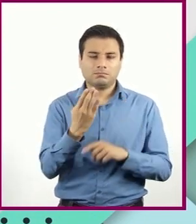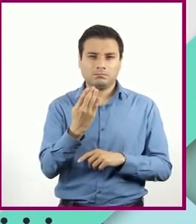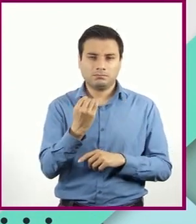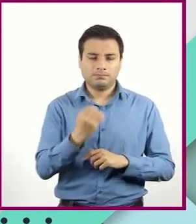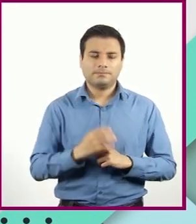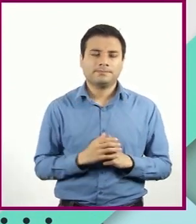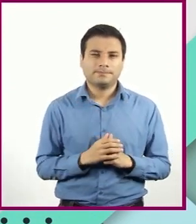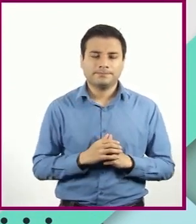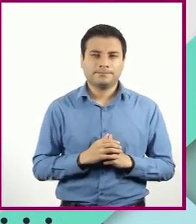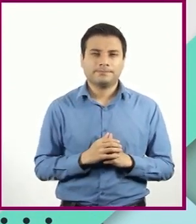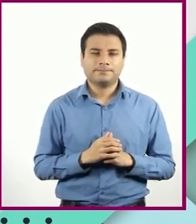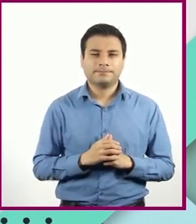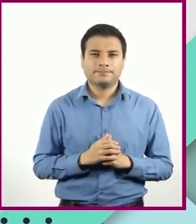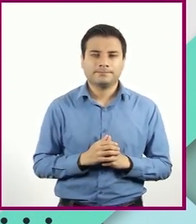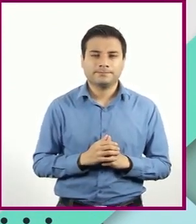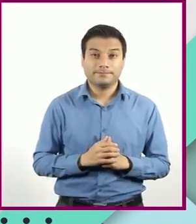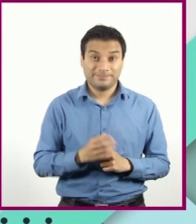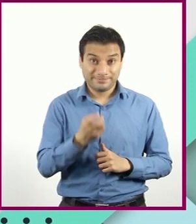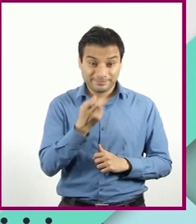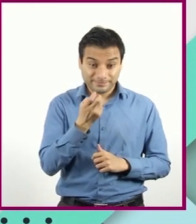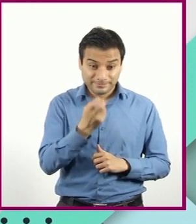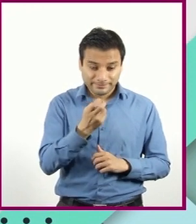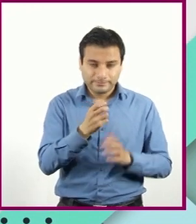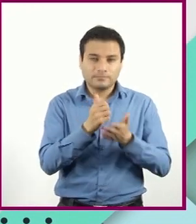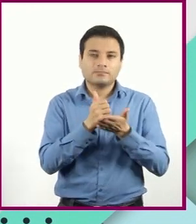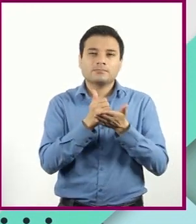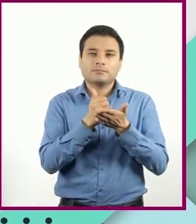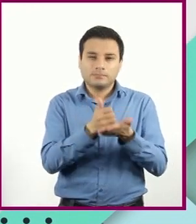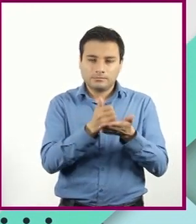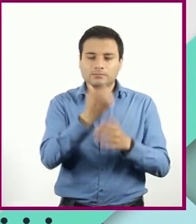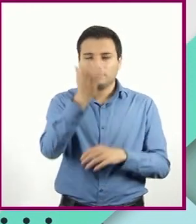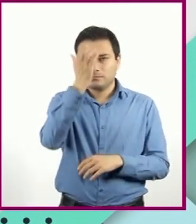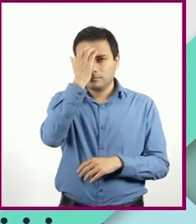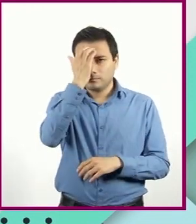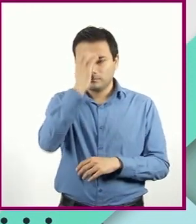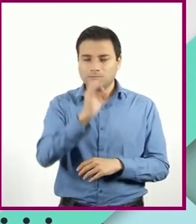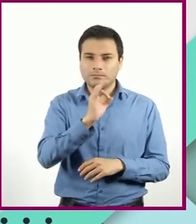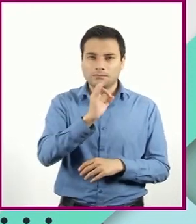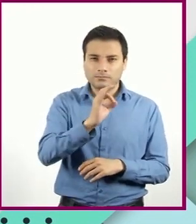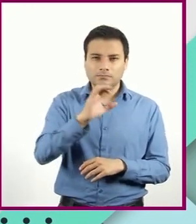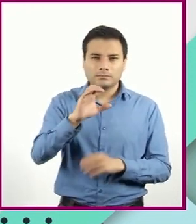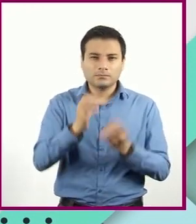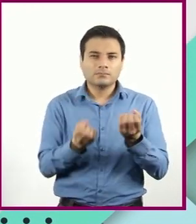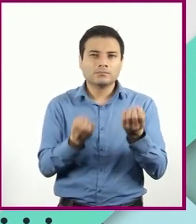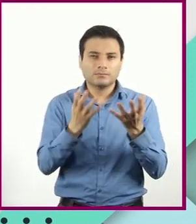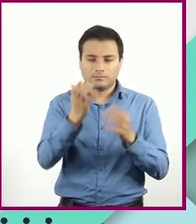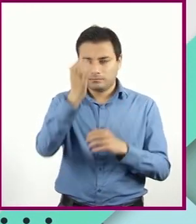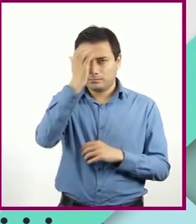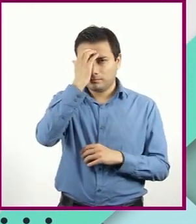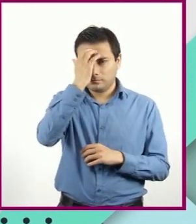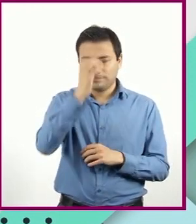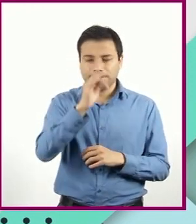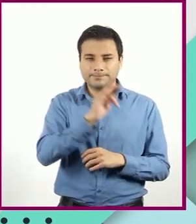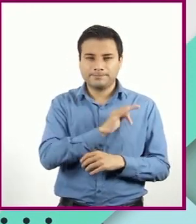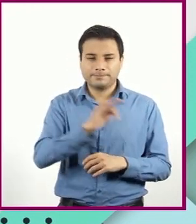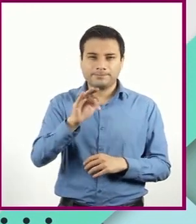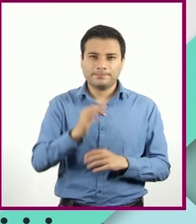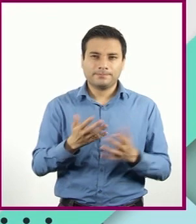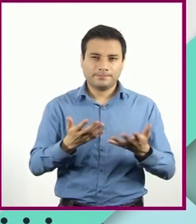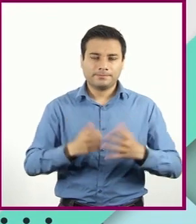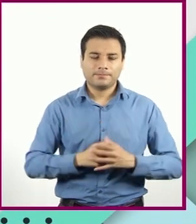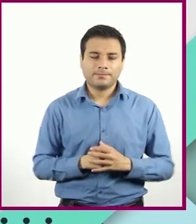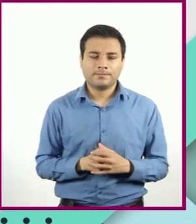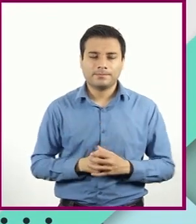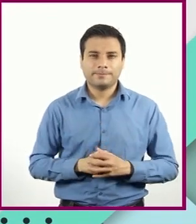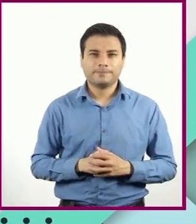9, la cual permite encontrar la temperatura en grados centígrados a partir del valor de la temperatura en